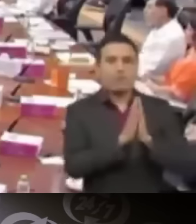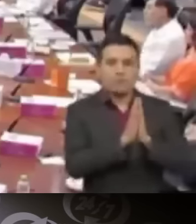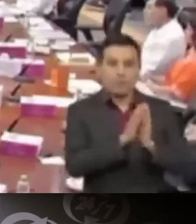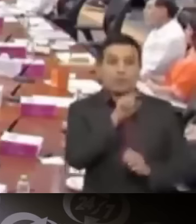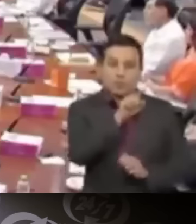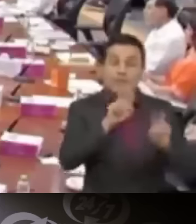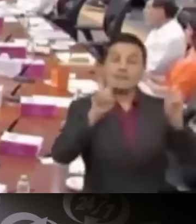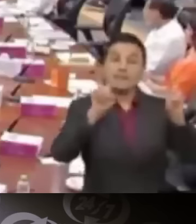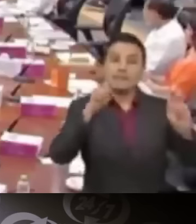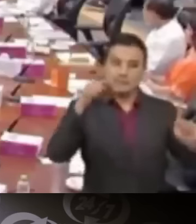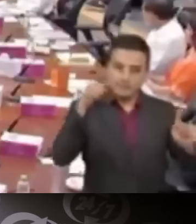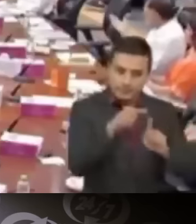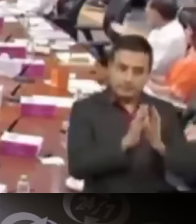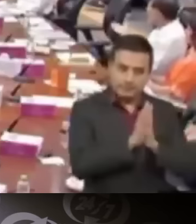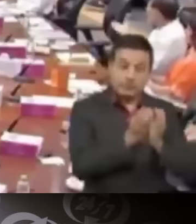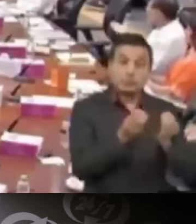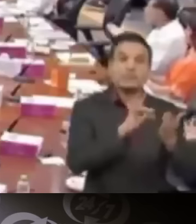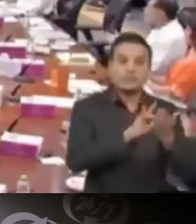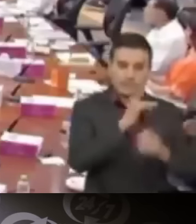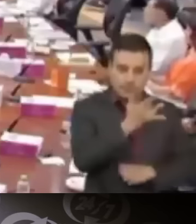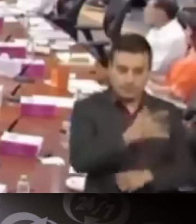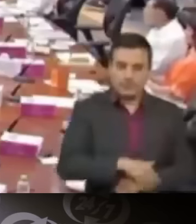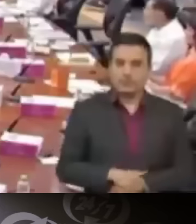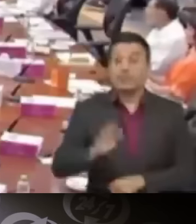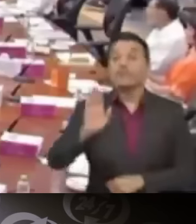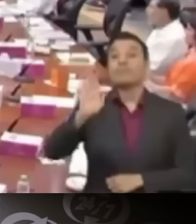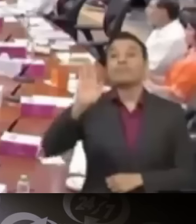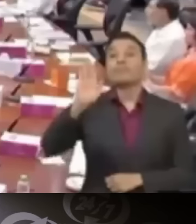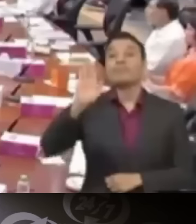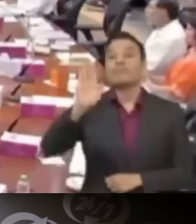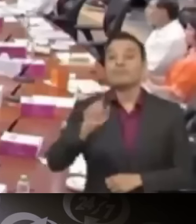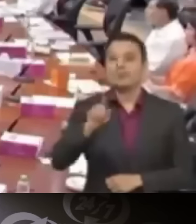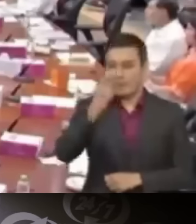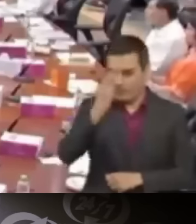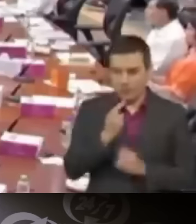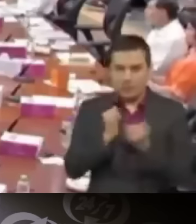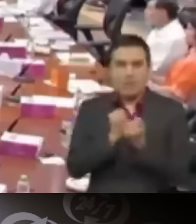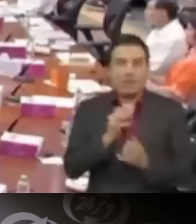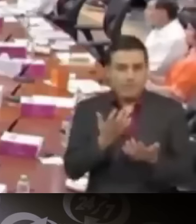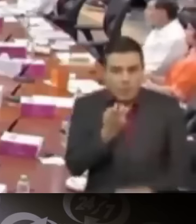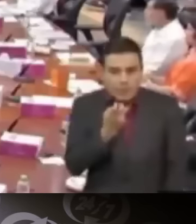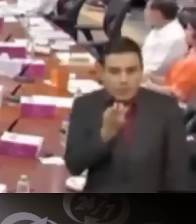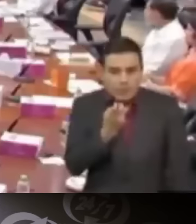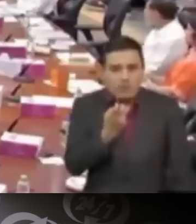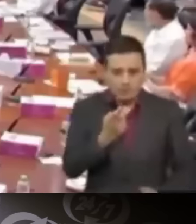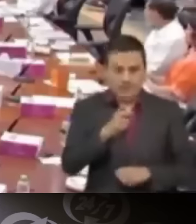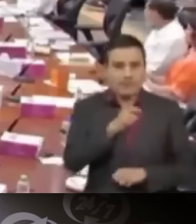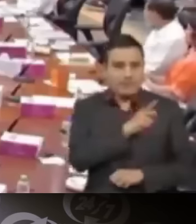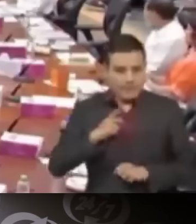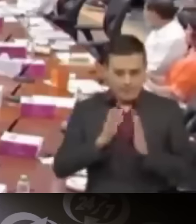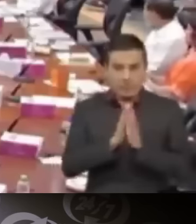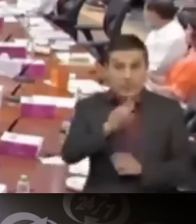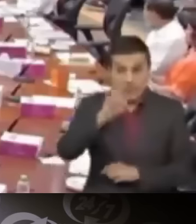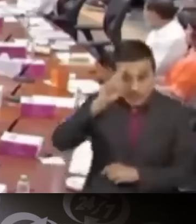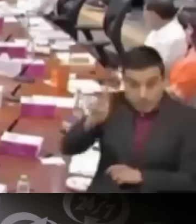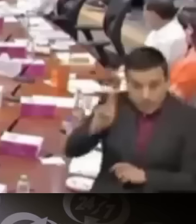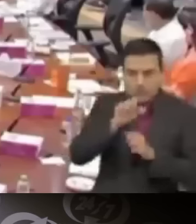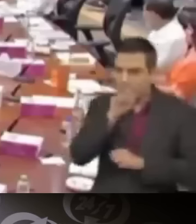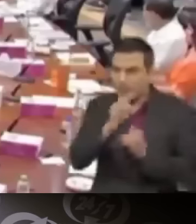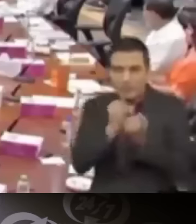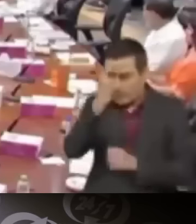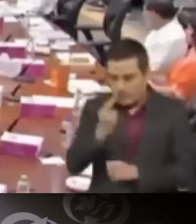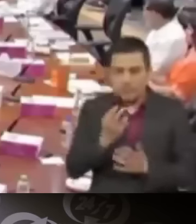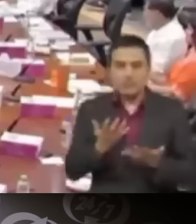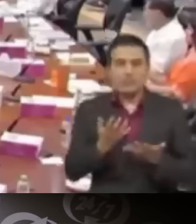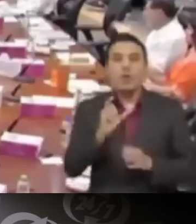favor, apéguese al tema del asunto. Muchísimas gracias. Yo, que el respeto, por eso, mire, precisamente, tendríamos que tener respeto todos y cada